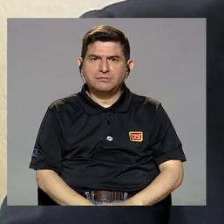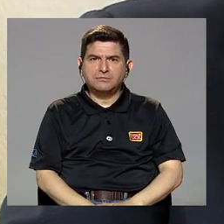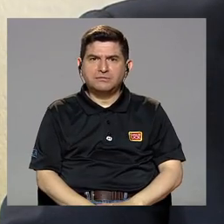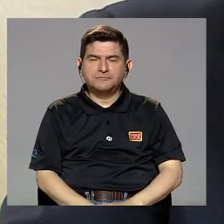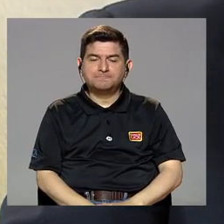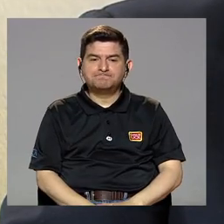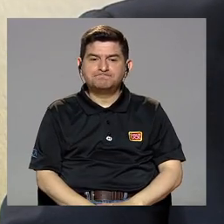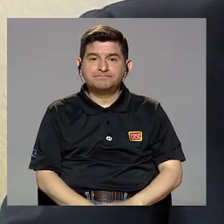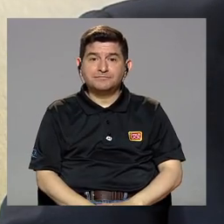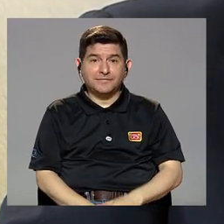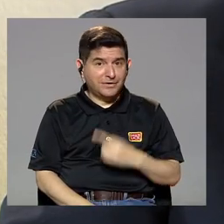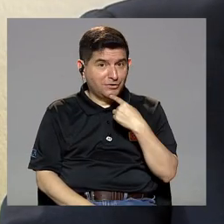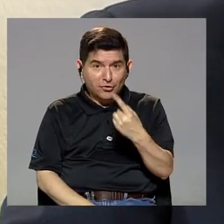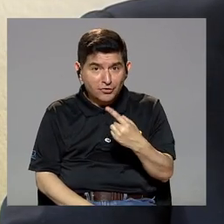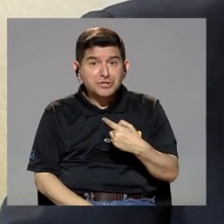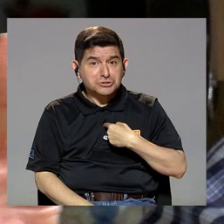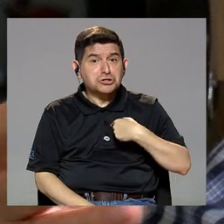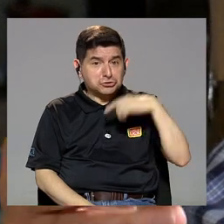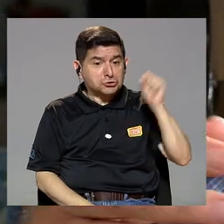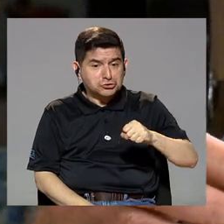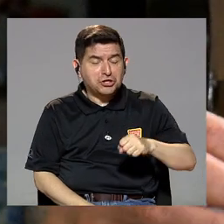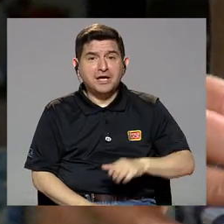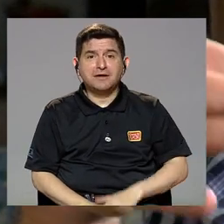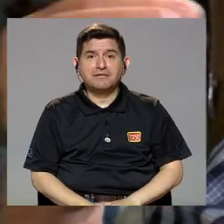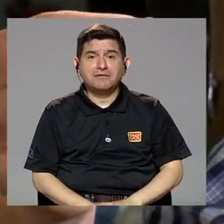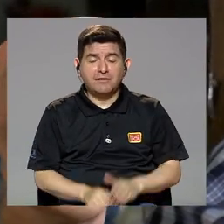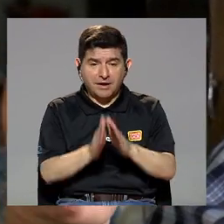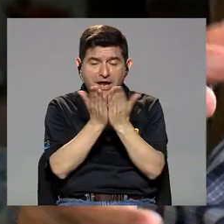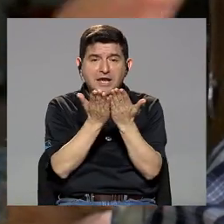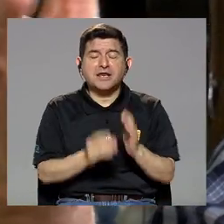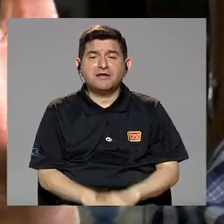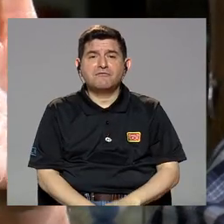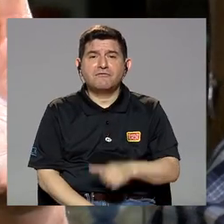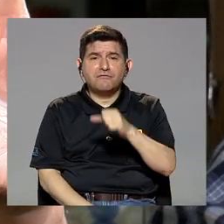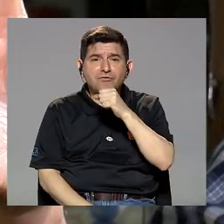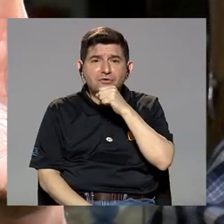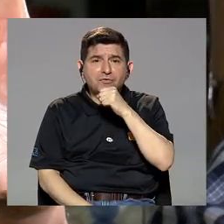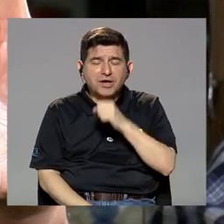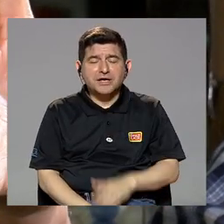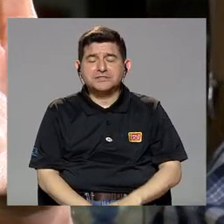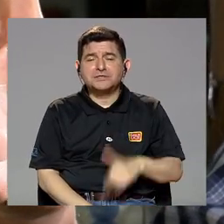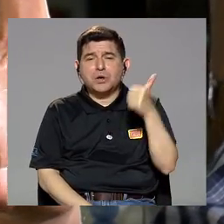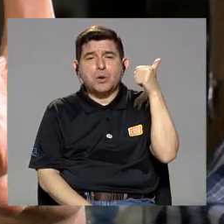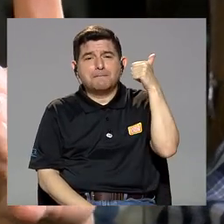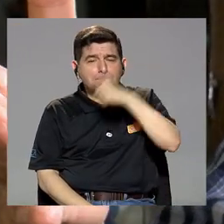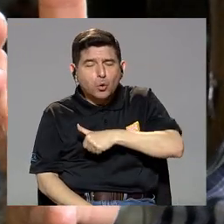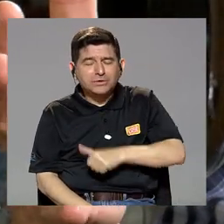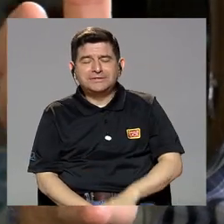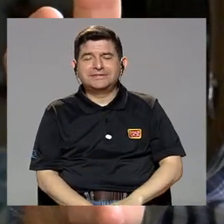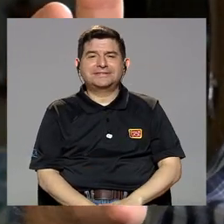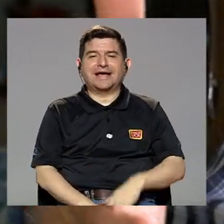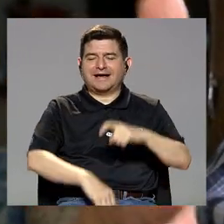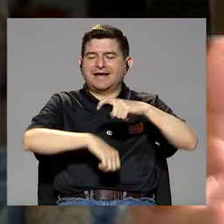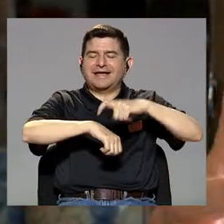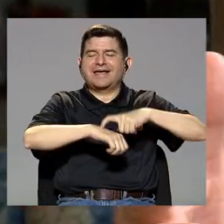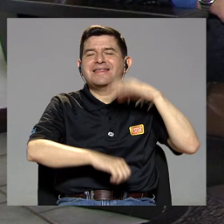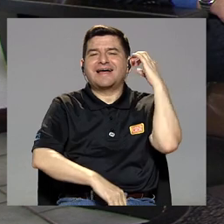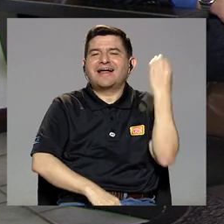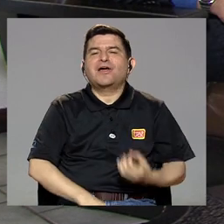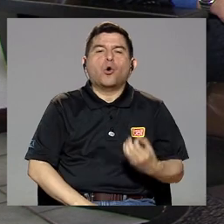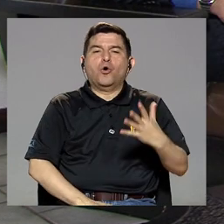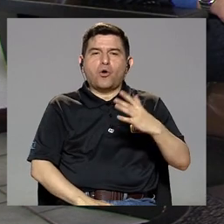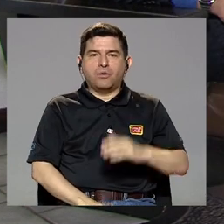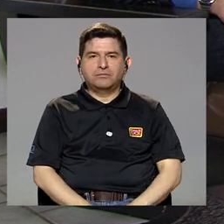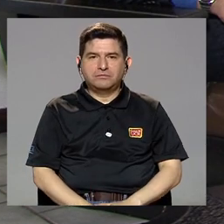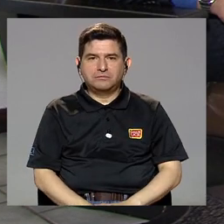no lo que yo le digo si el libro llama a la vez es la edad de oro porque es